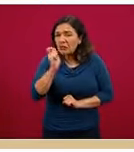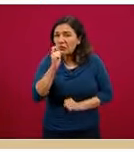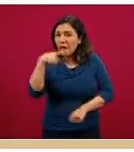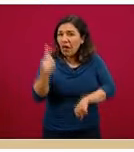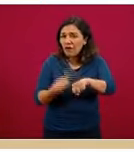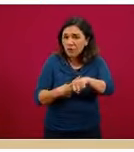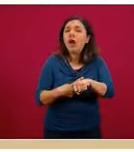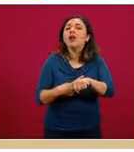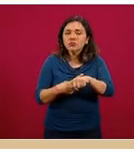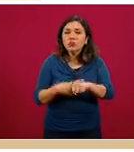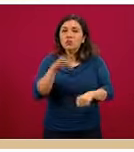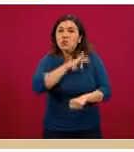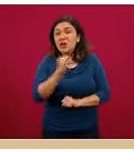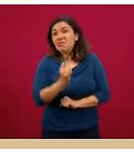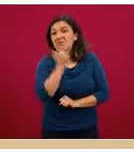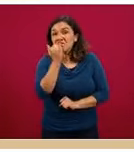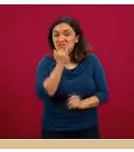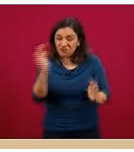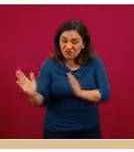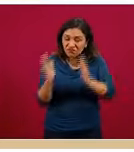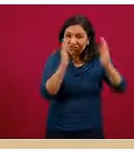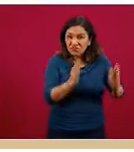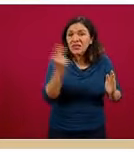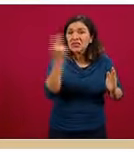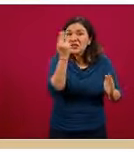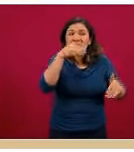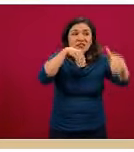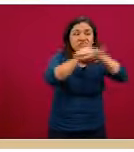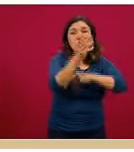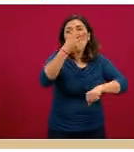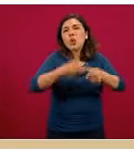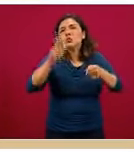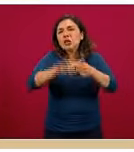fueron clasificadas como casos sospechosos cuando demandaron atención